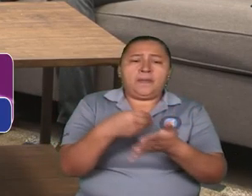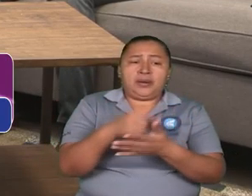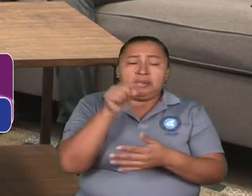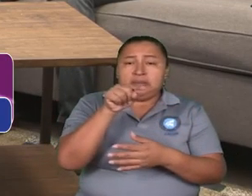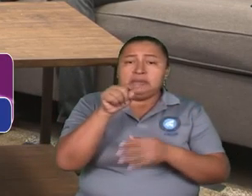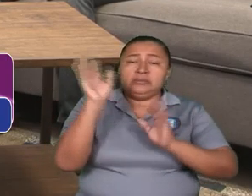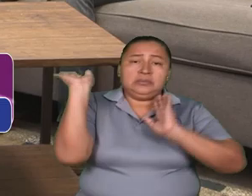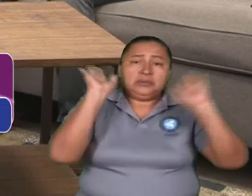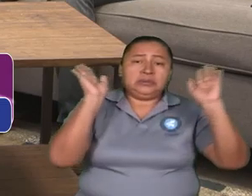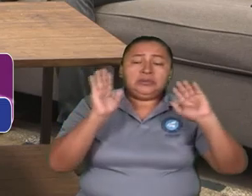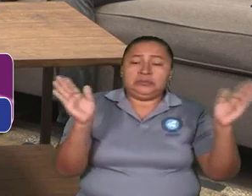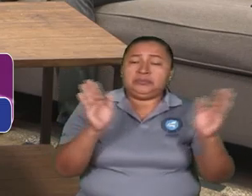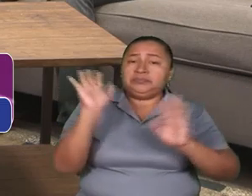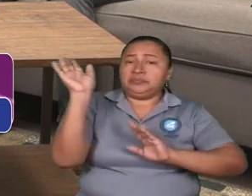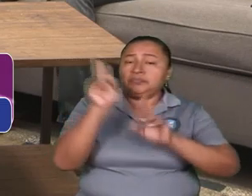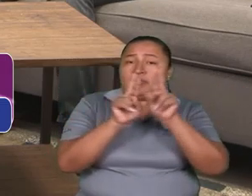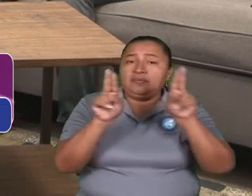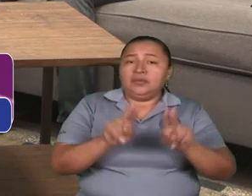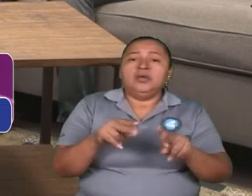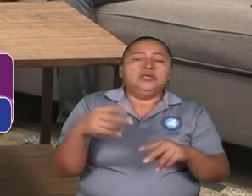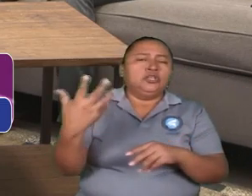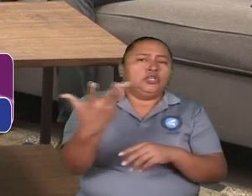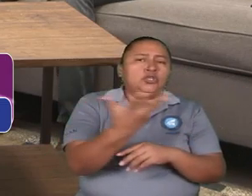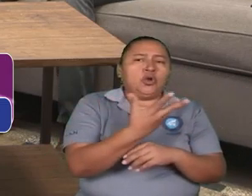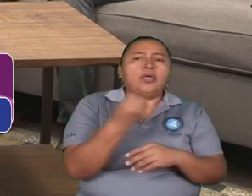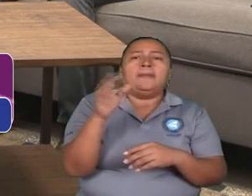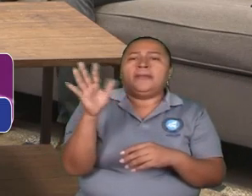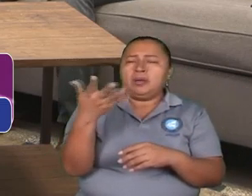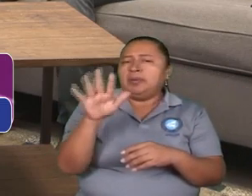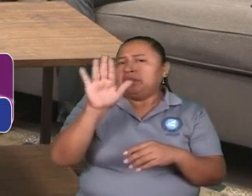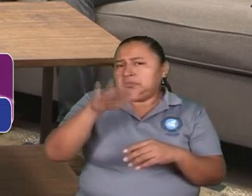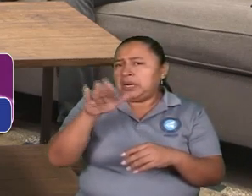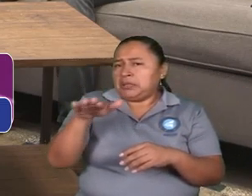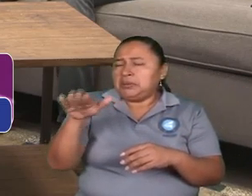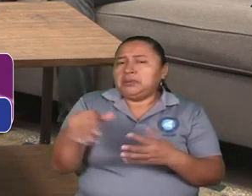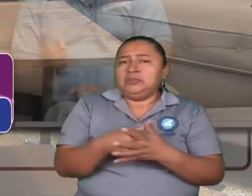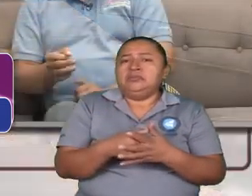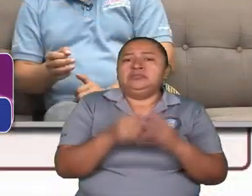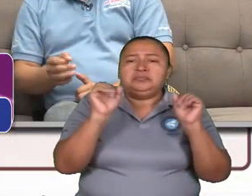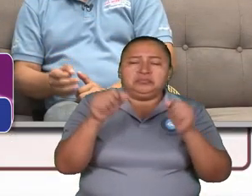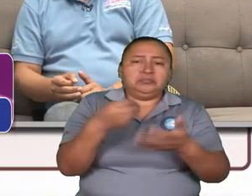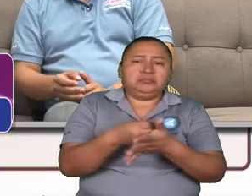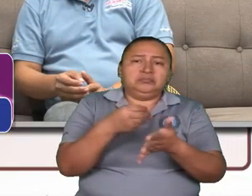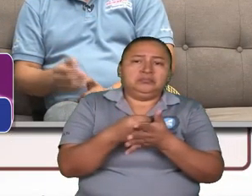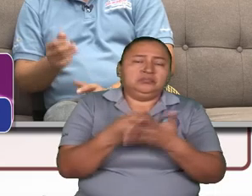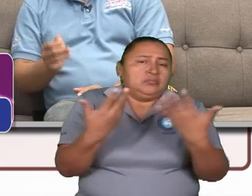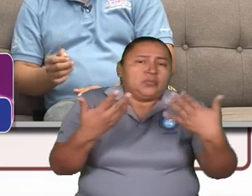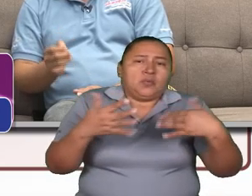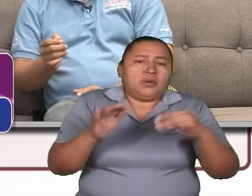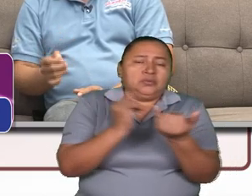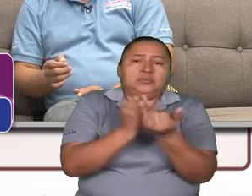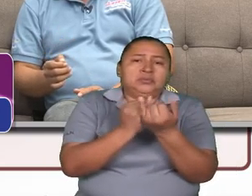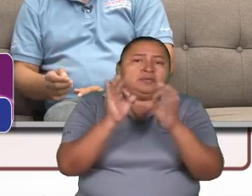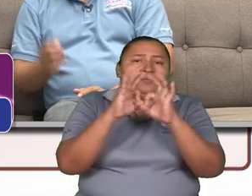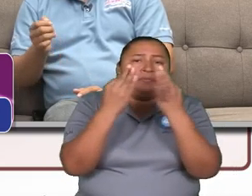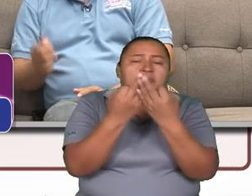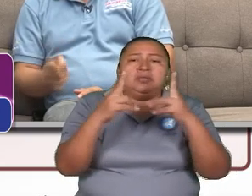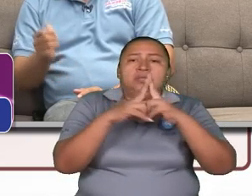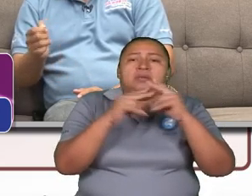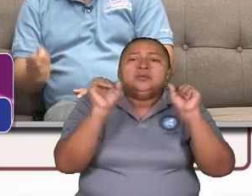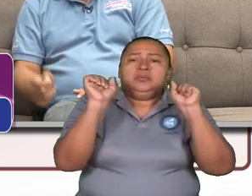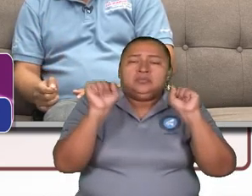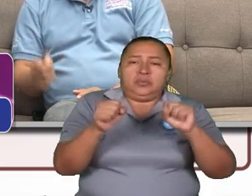platos, vasos, el sector ferretero, okay, el área de gastronomía, el área de artesanía, el